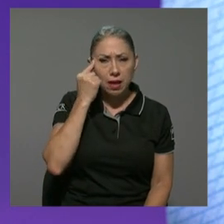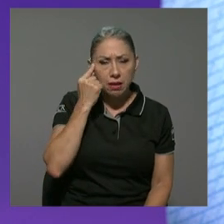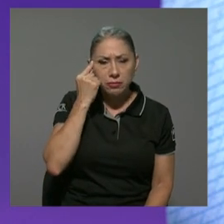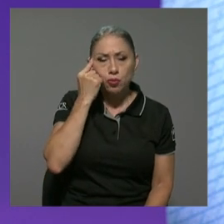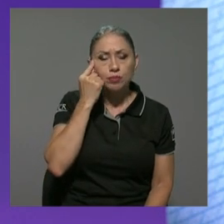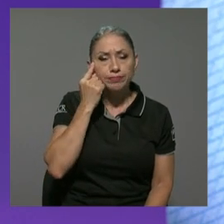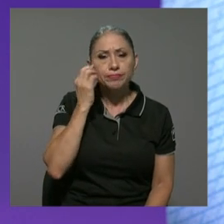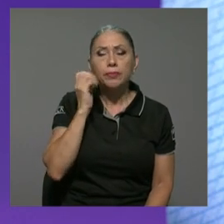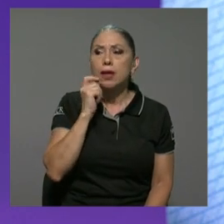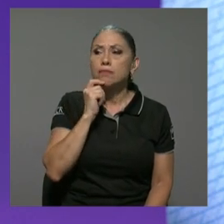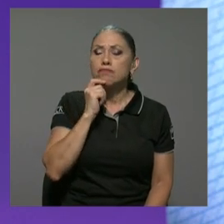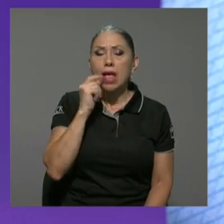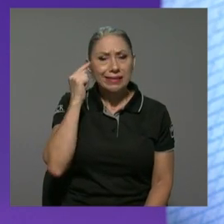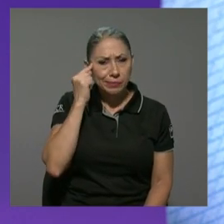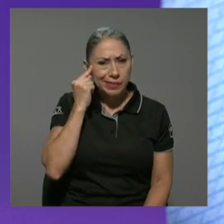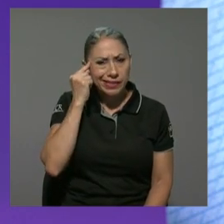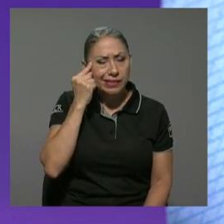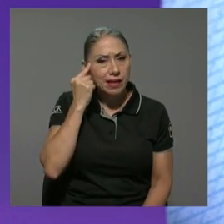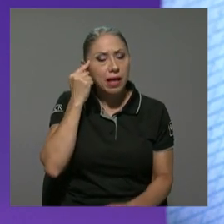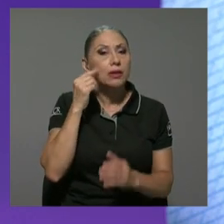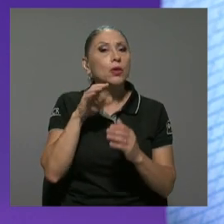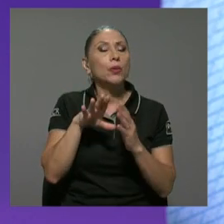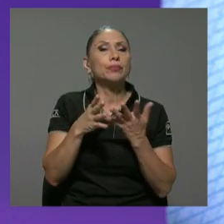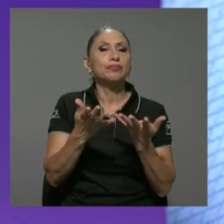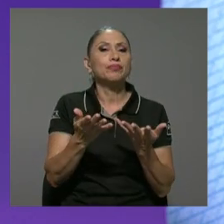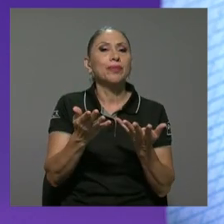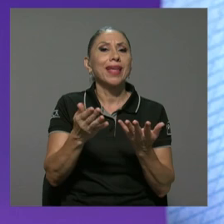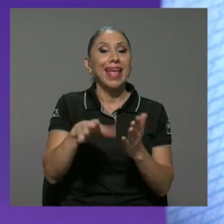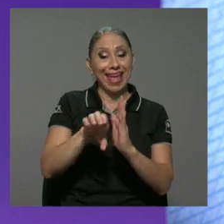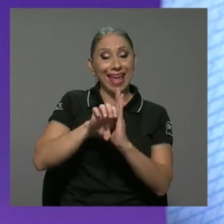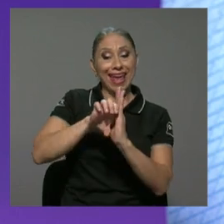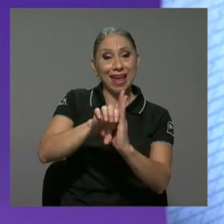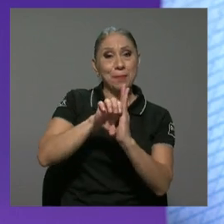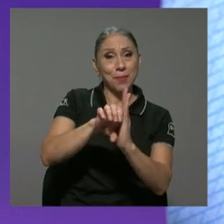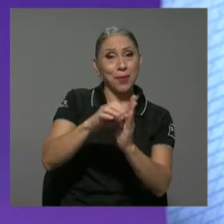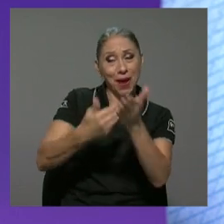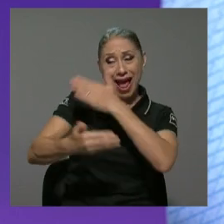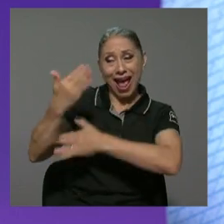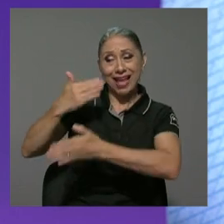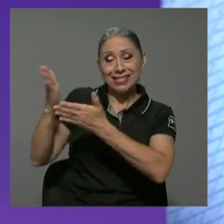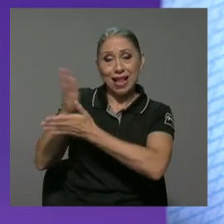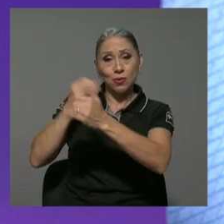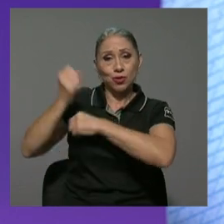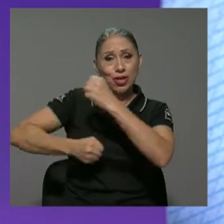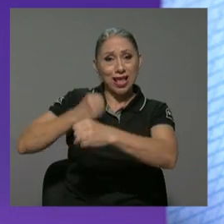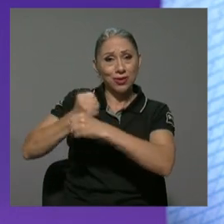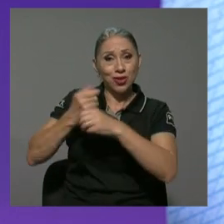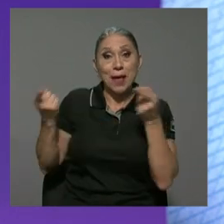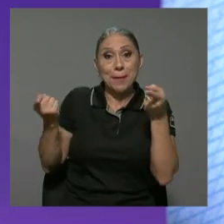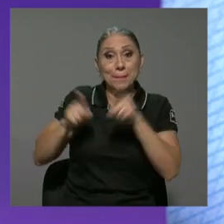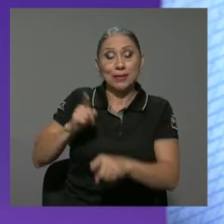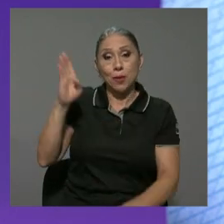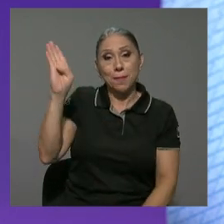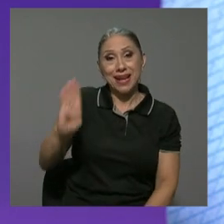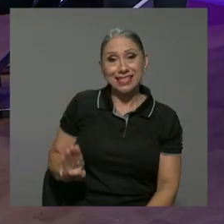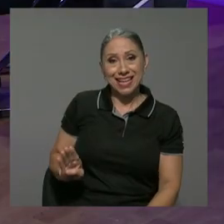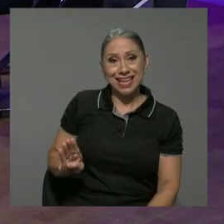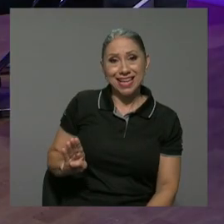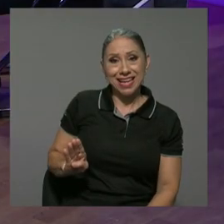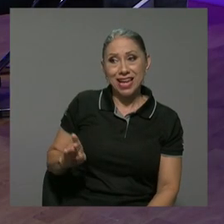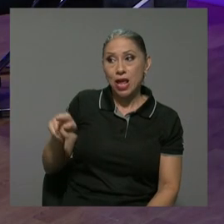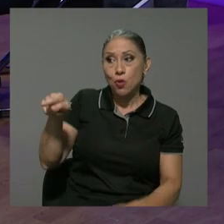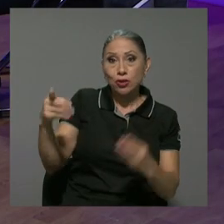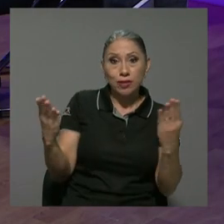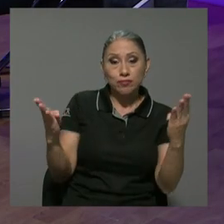estuve pensando un poco en el ejemplo que tuvimos hace unos años en Brasil con el cierre del